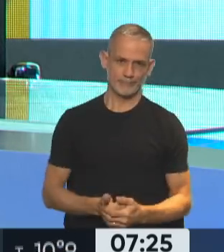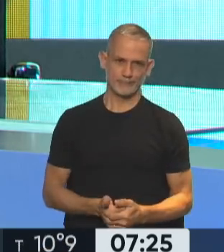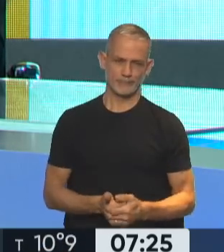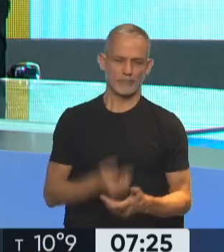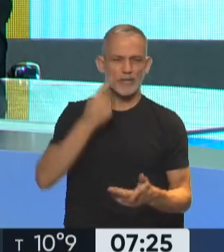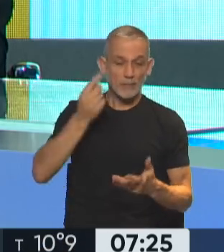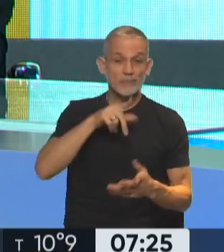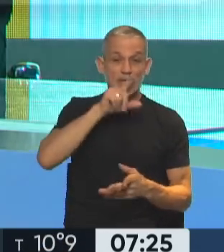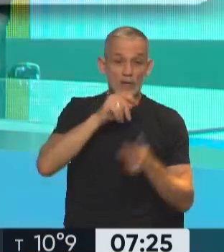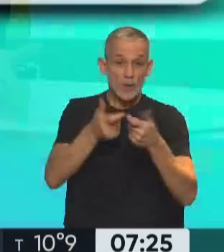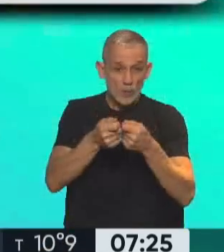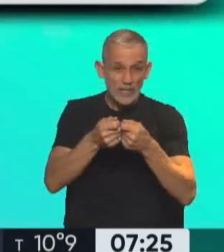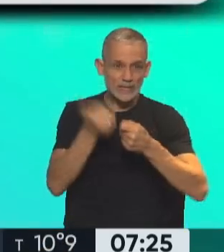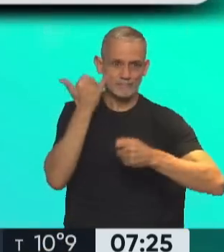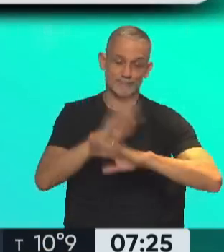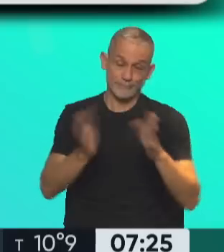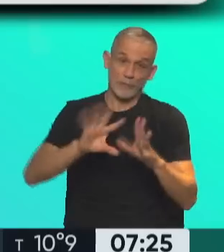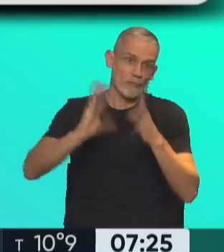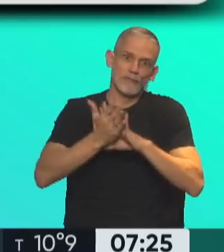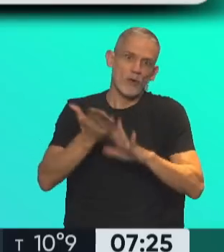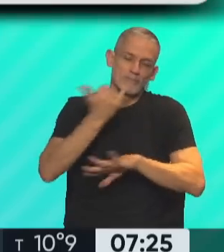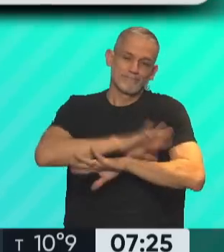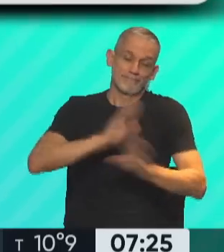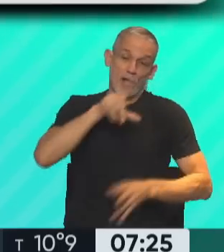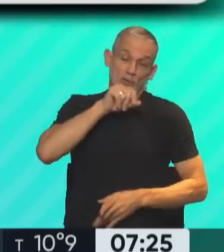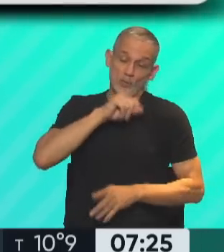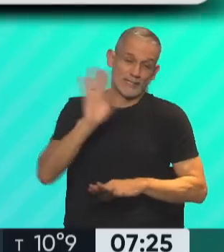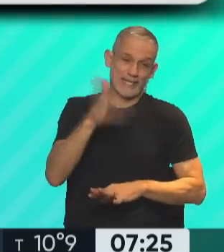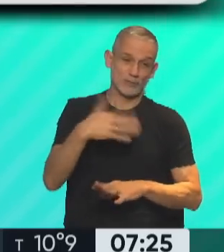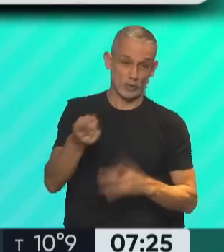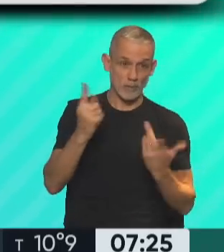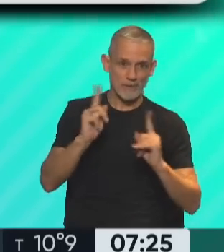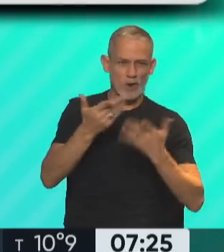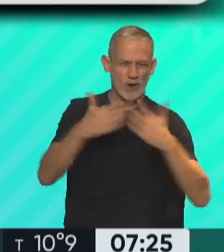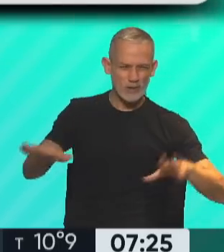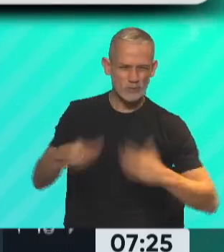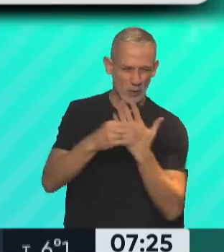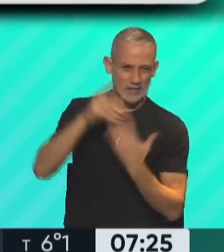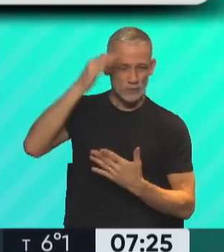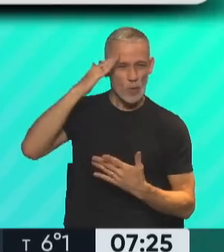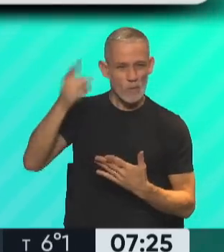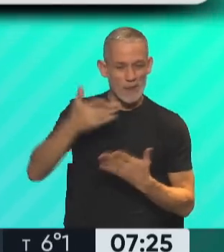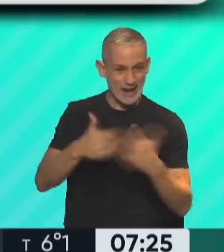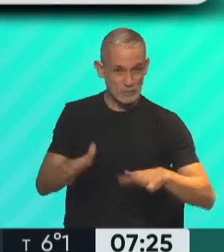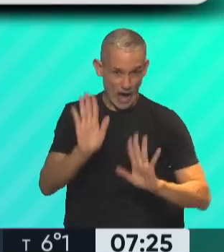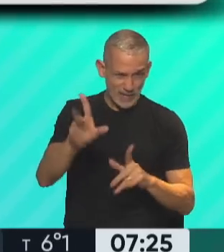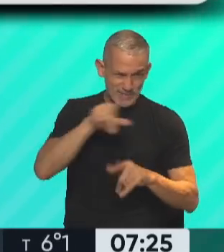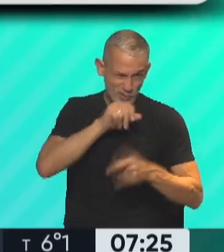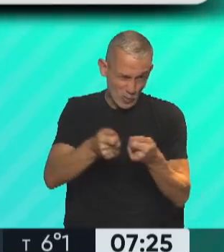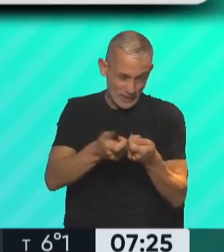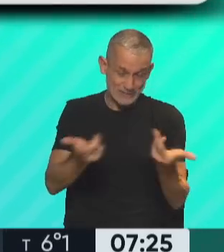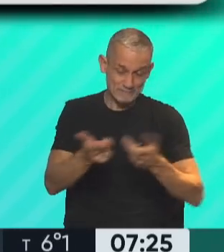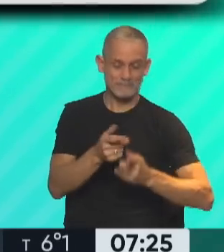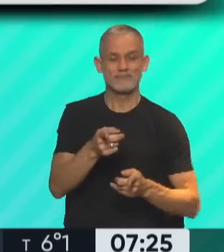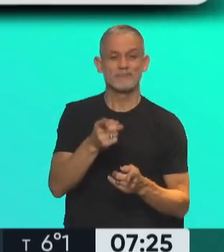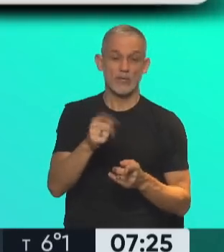A ver, a través de las redes sociales, que parece ser la forma claramente en la que Así renunció, ¿no? Así renunció Claro, Guzmán, bueno, ¿no? Lo cierto es que no solamente la renuncia de